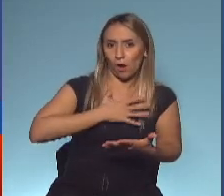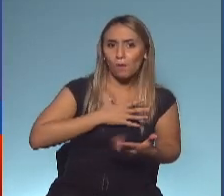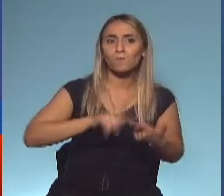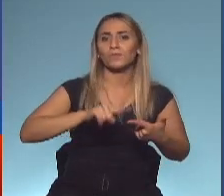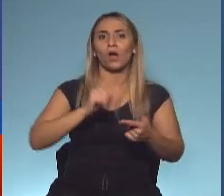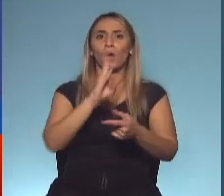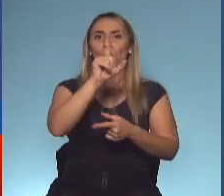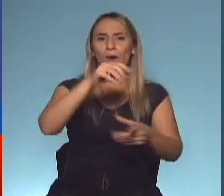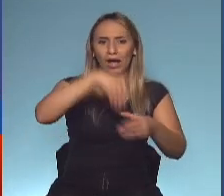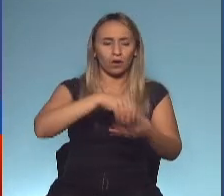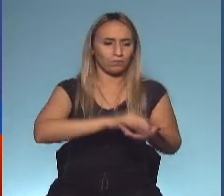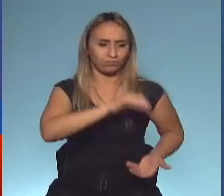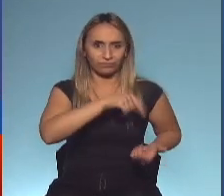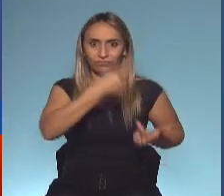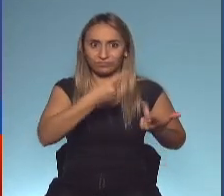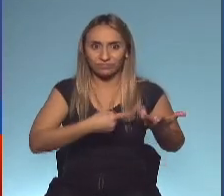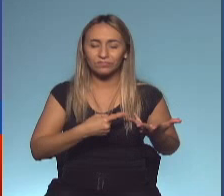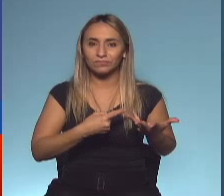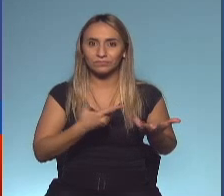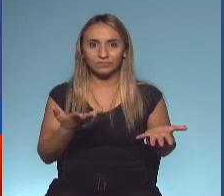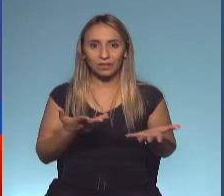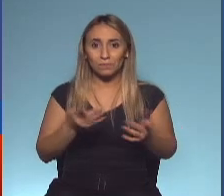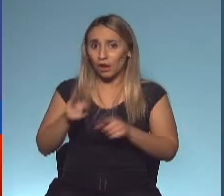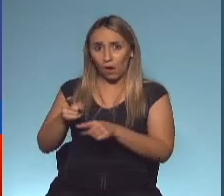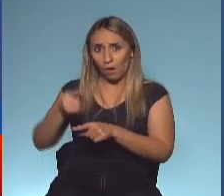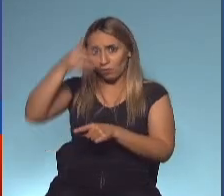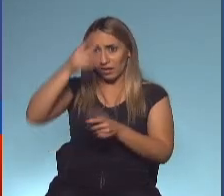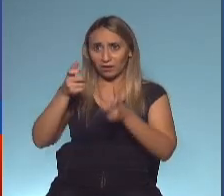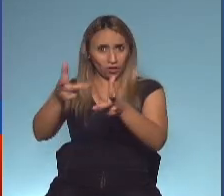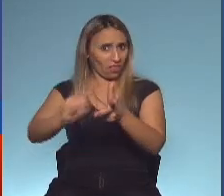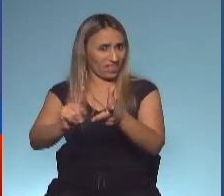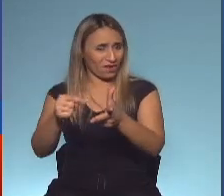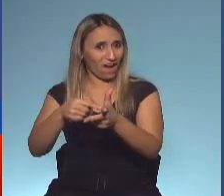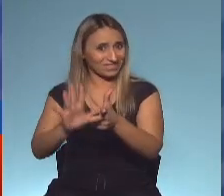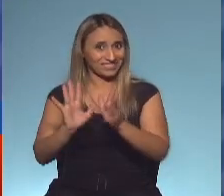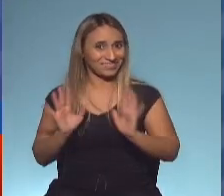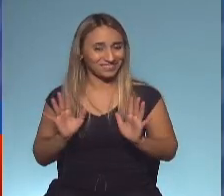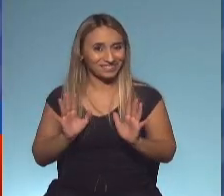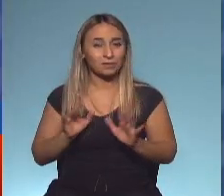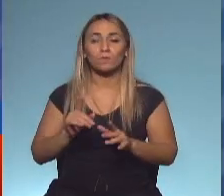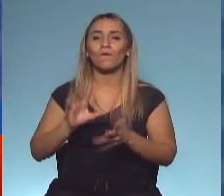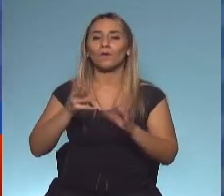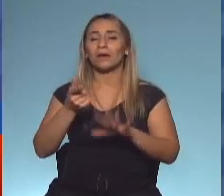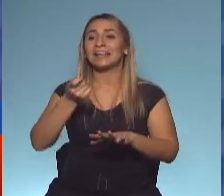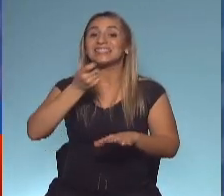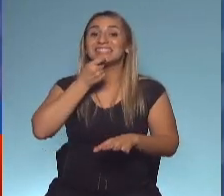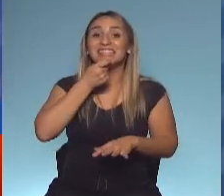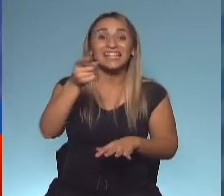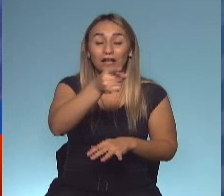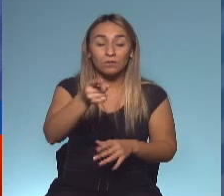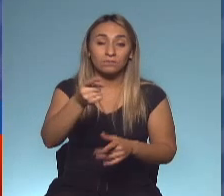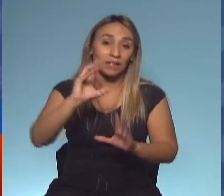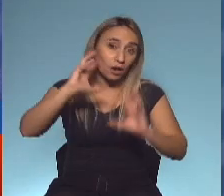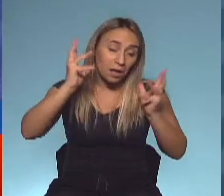Malvinas hasta que lo dijo la propia Patricia Bullrich, que sin pedir disculpas utiliza este mecanismo. Bueno, si le molestó a alguien lo que dije,